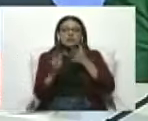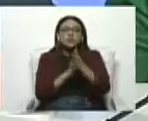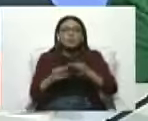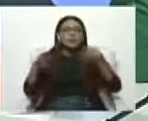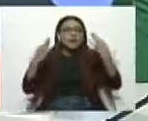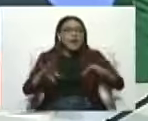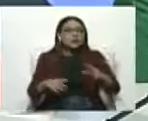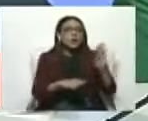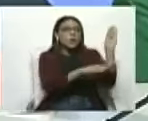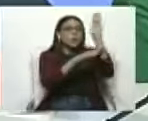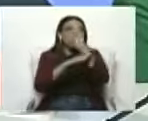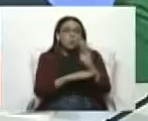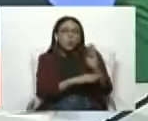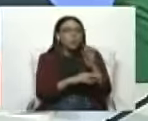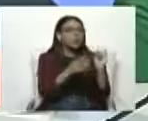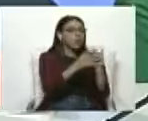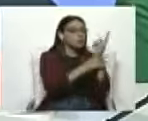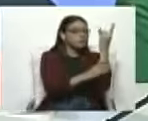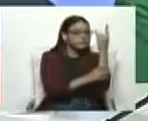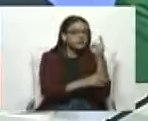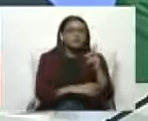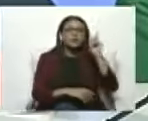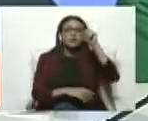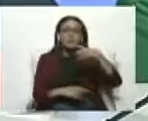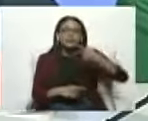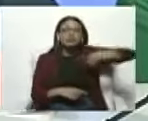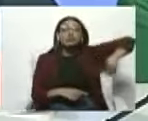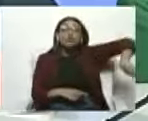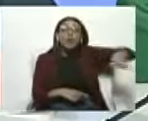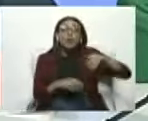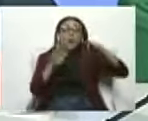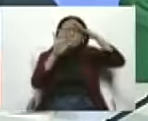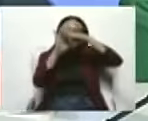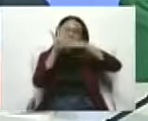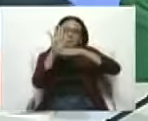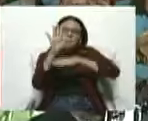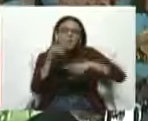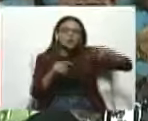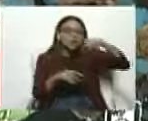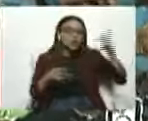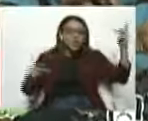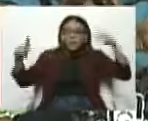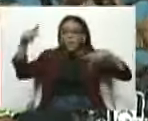Sector Universitario, Tupac Amaru, Frente Francisco de Miranda.